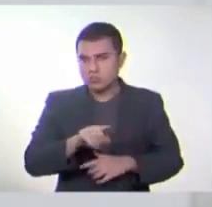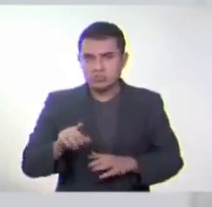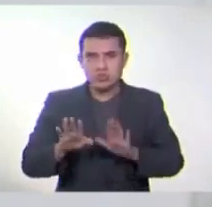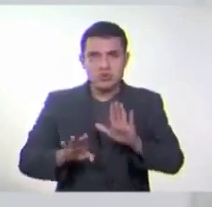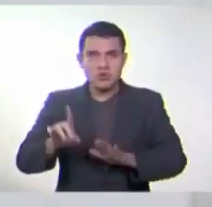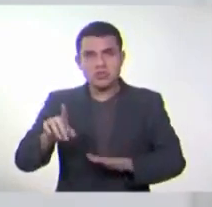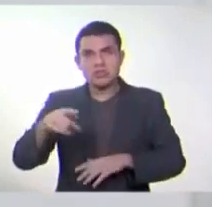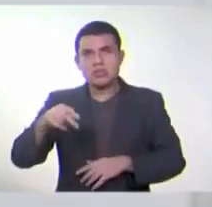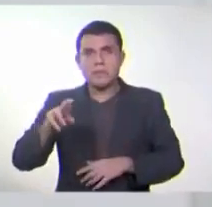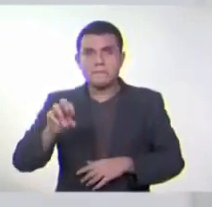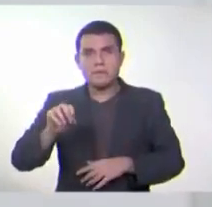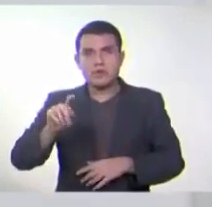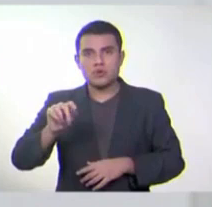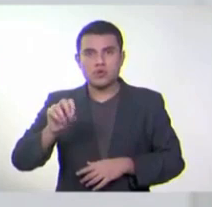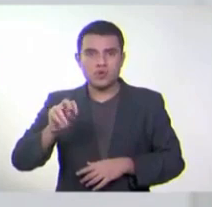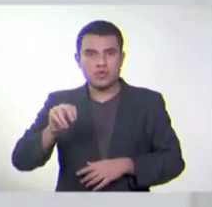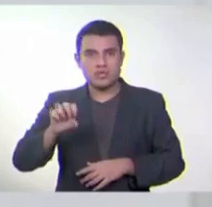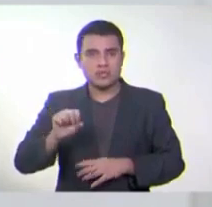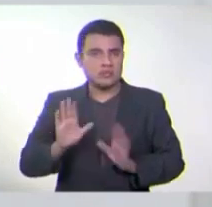protones.